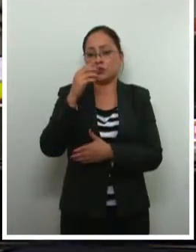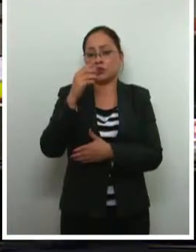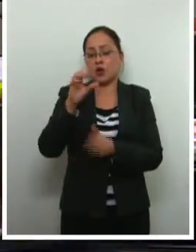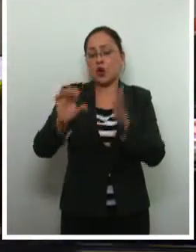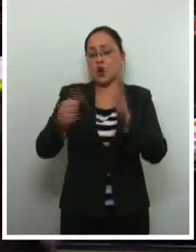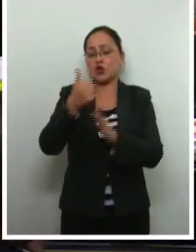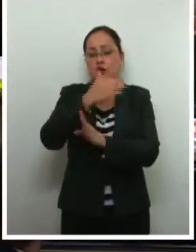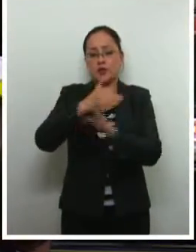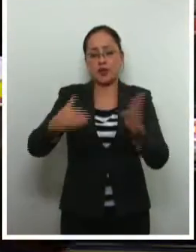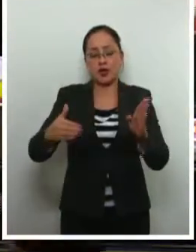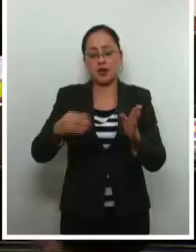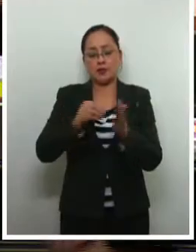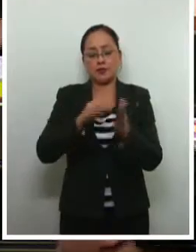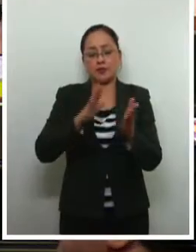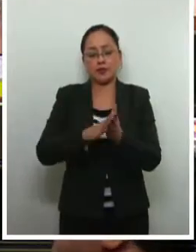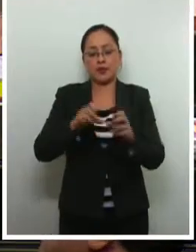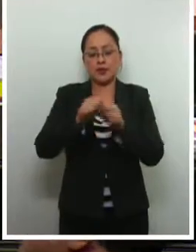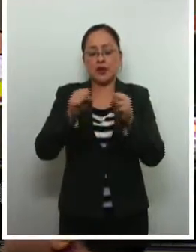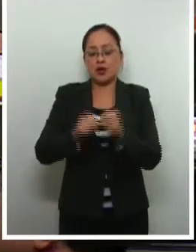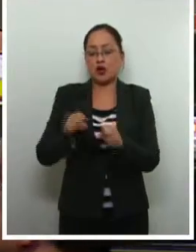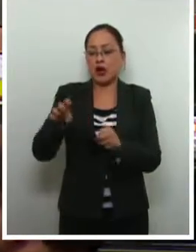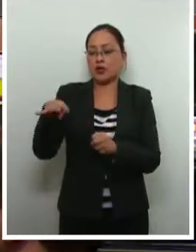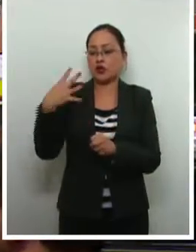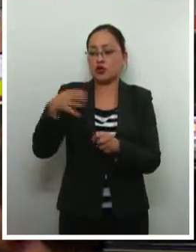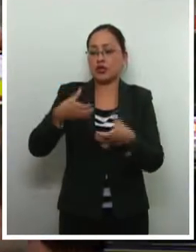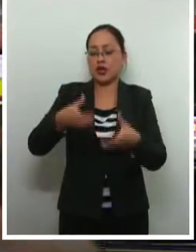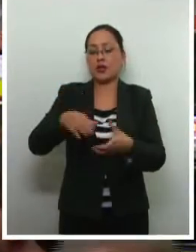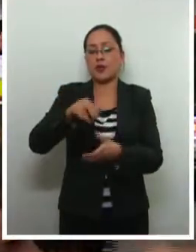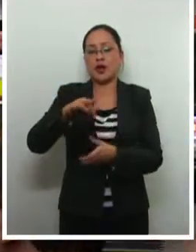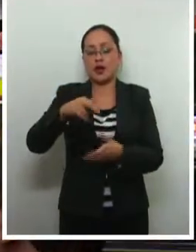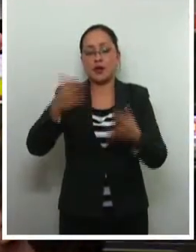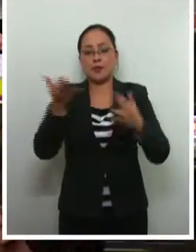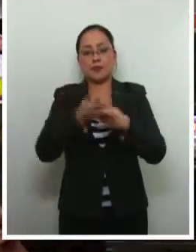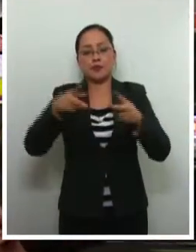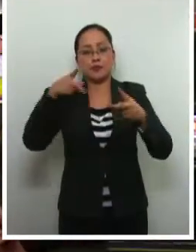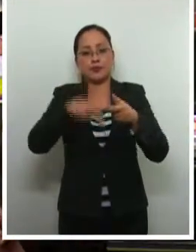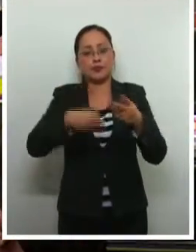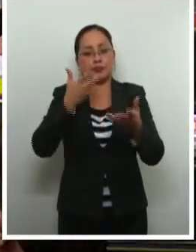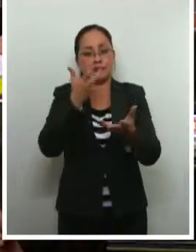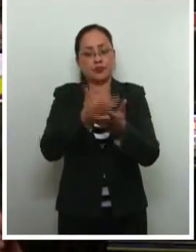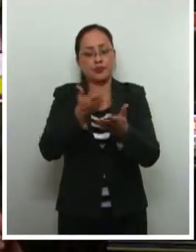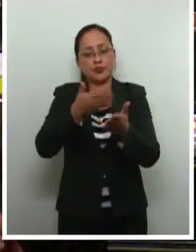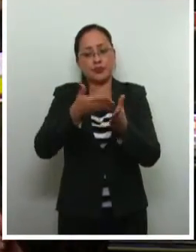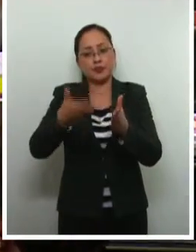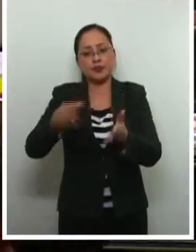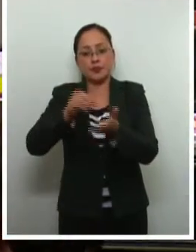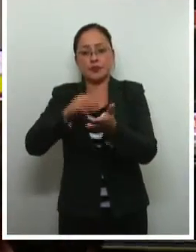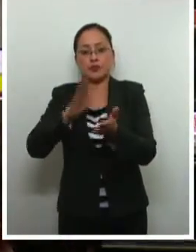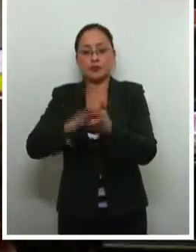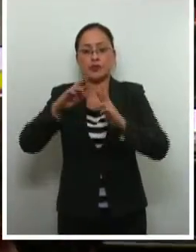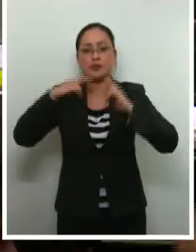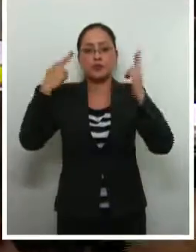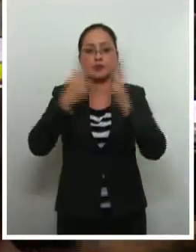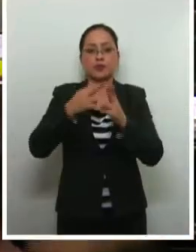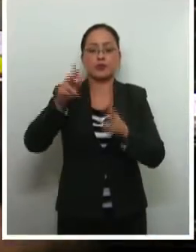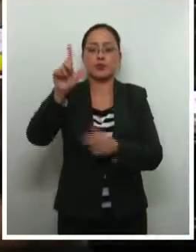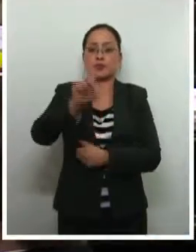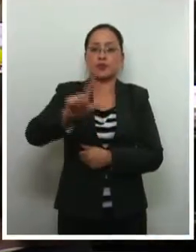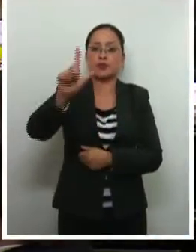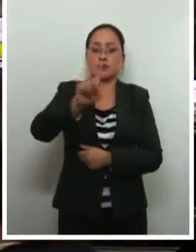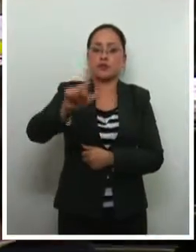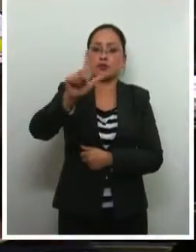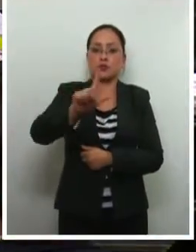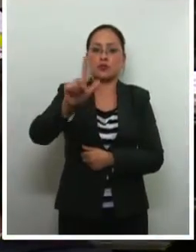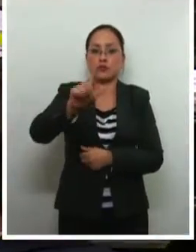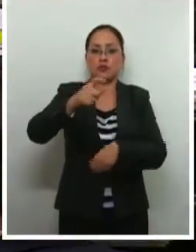11:30 en el Salón 14 de Minería. Se abre un receso y citamos a la reunión el próximo